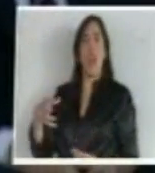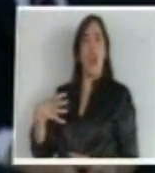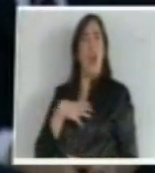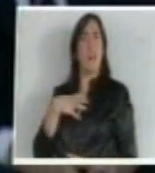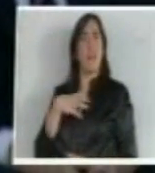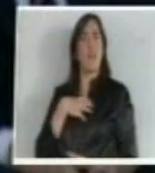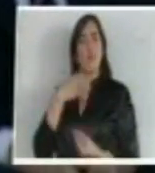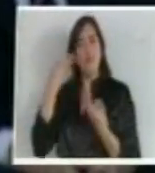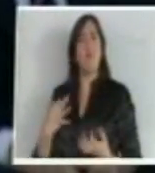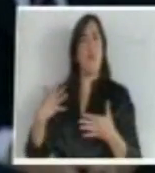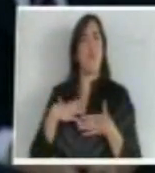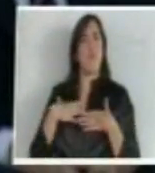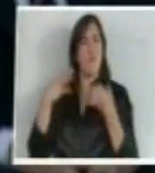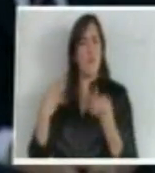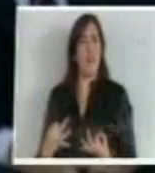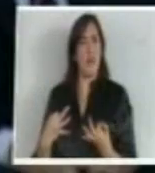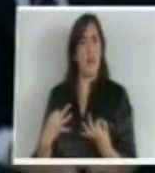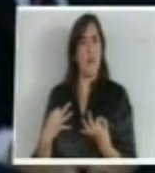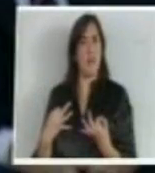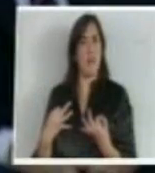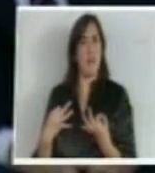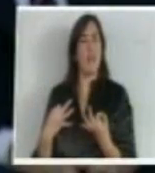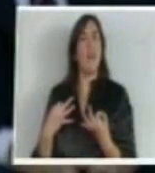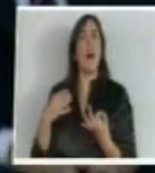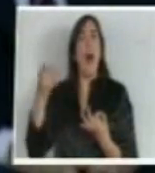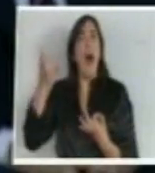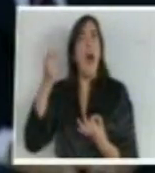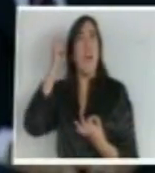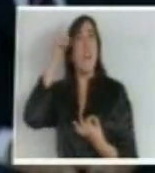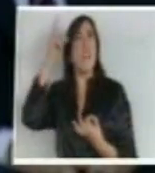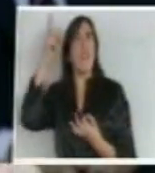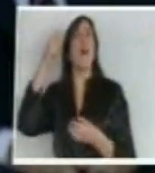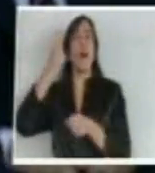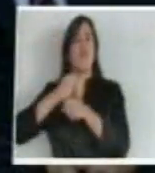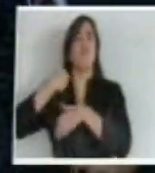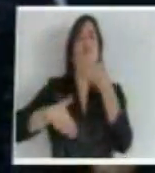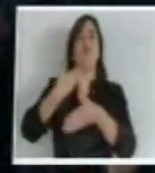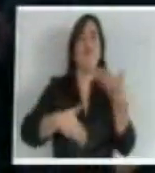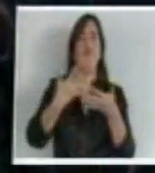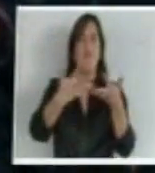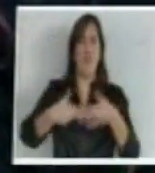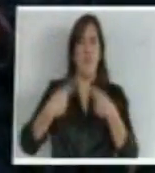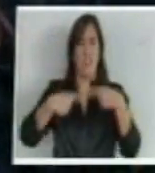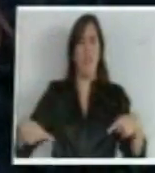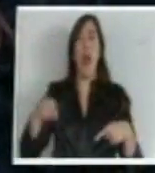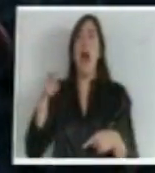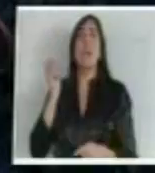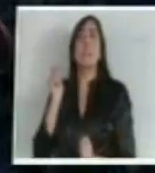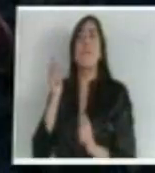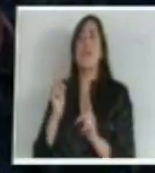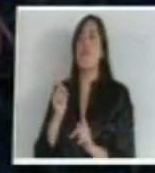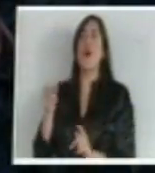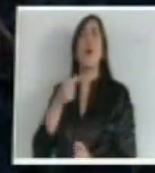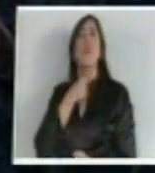condición humana que pone en marcha las ideas y las convicciones y que es la voluntad de